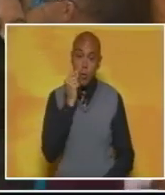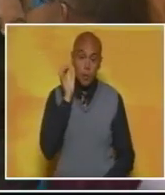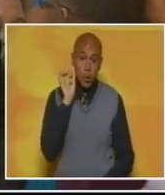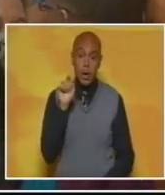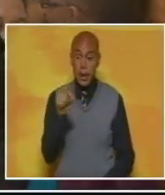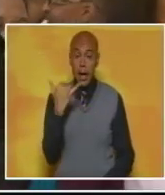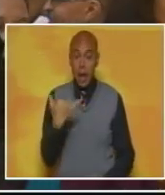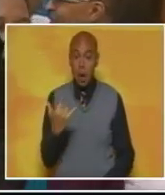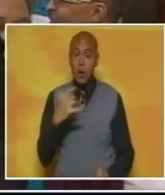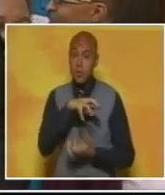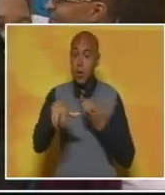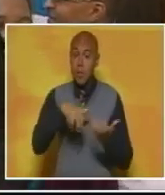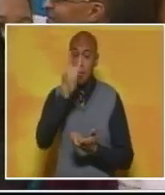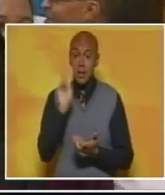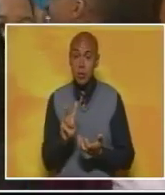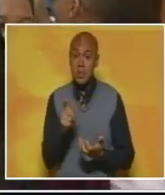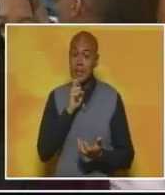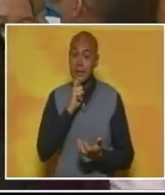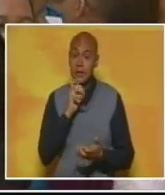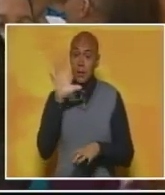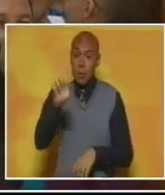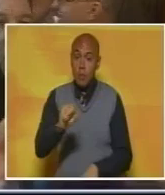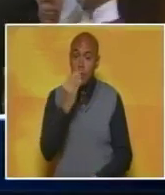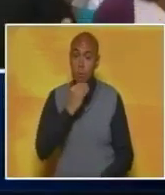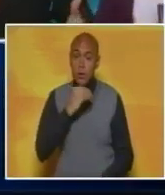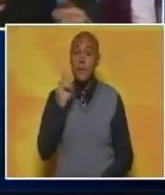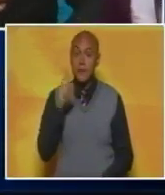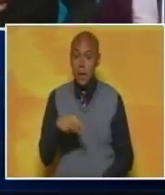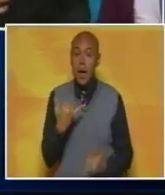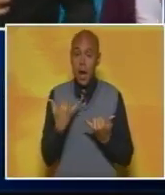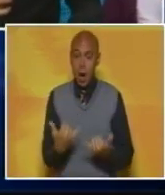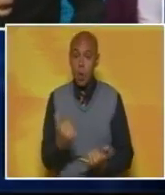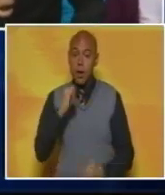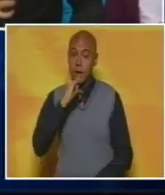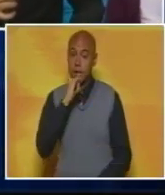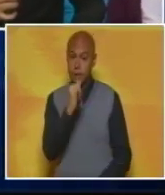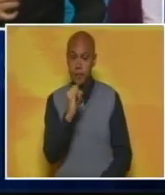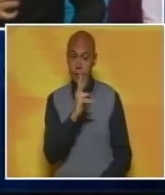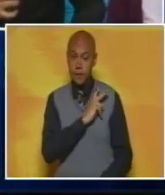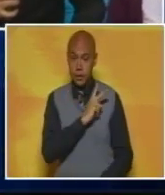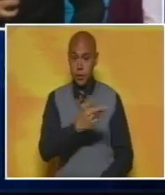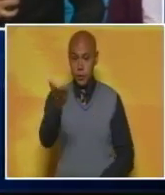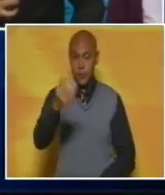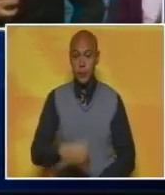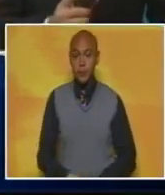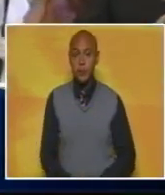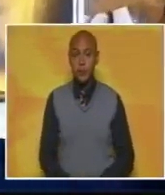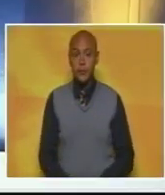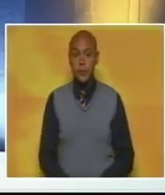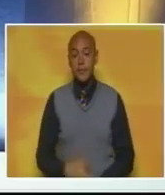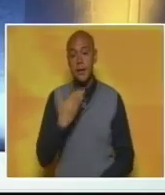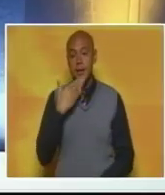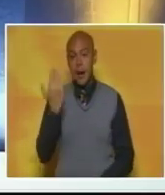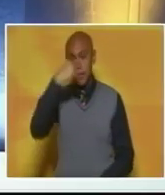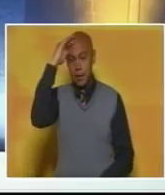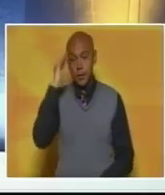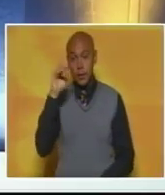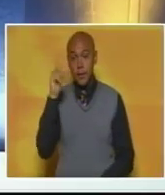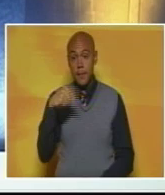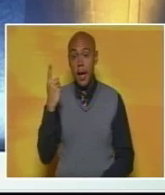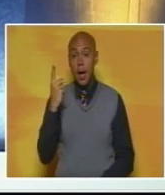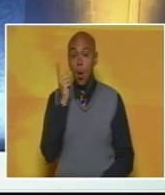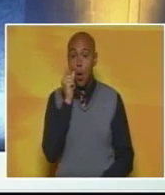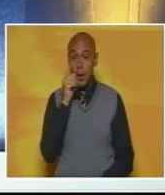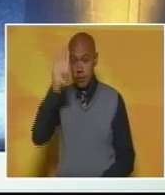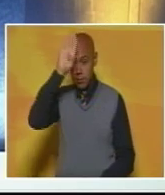a la actual situación económica del país. Esto es la información, continúen con más de la emisión meridiana, Noticiero Venevisión. Gracias, Manuel. El Papa